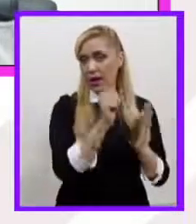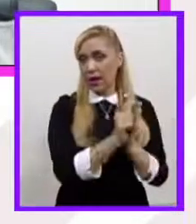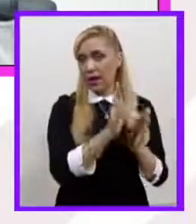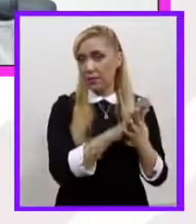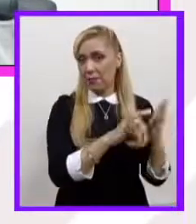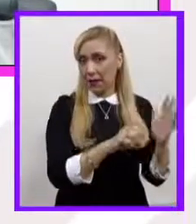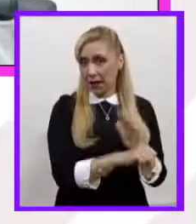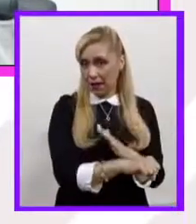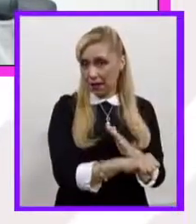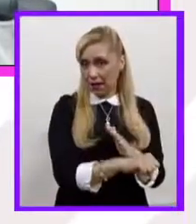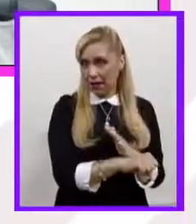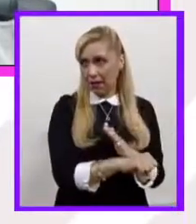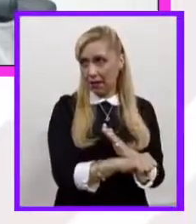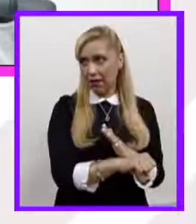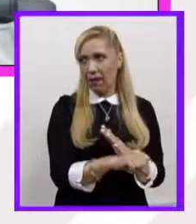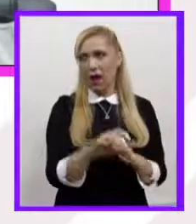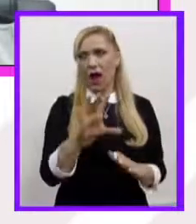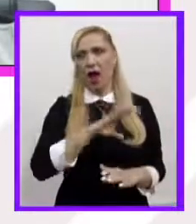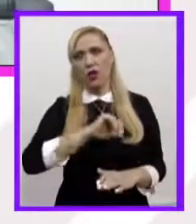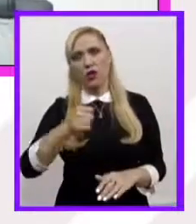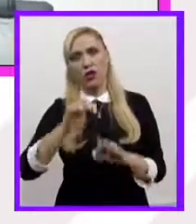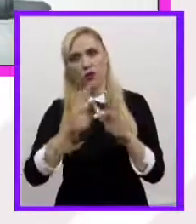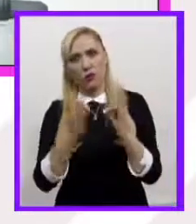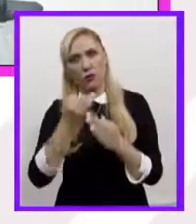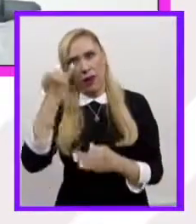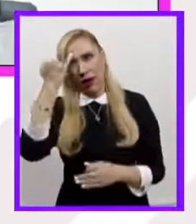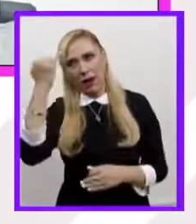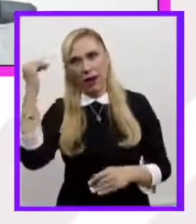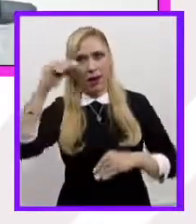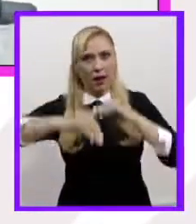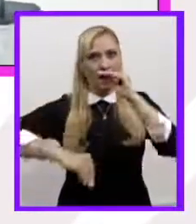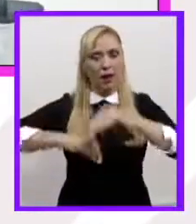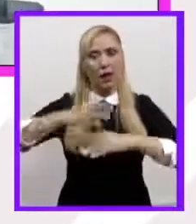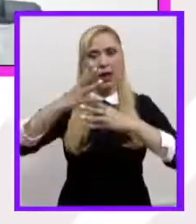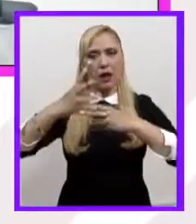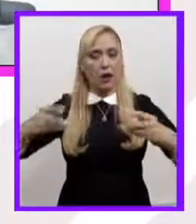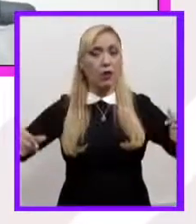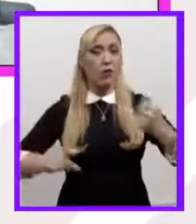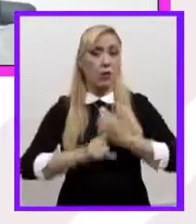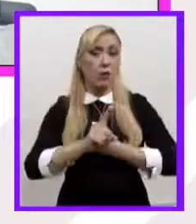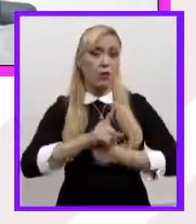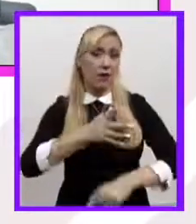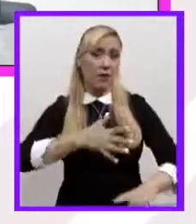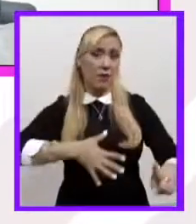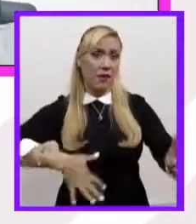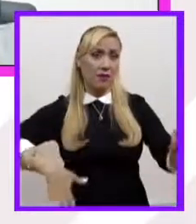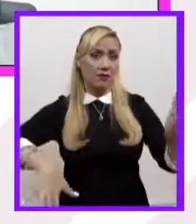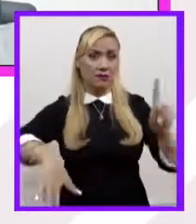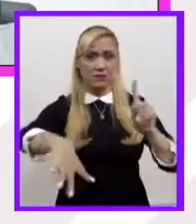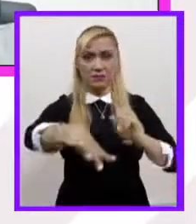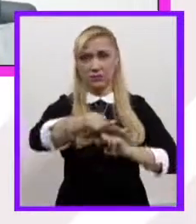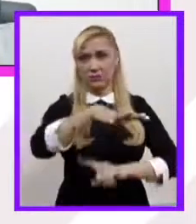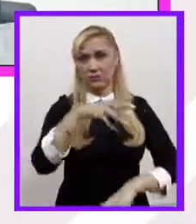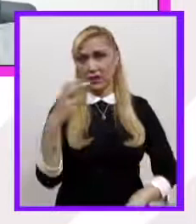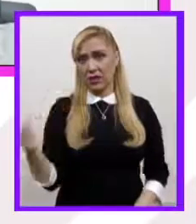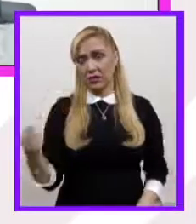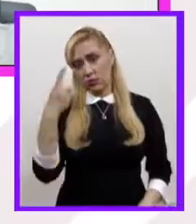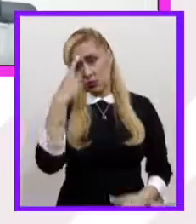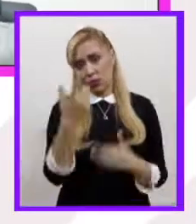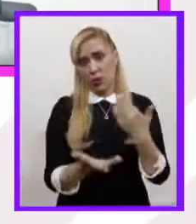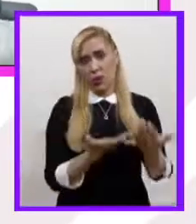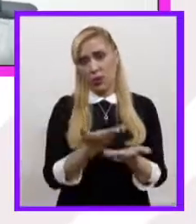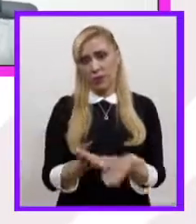imaginativa o más creativa para resolver un problema público, porque realmente por ahí es por donde viene tu